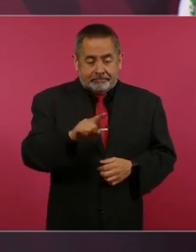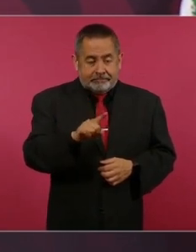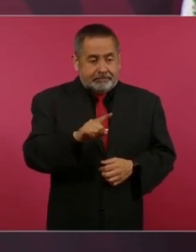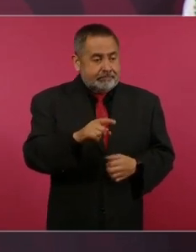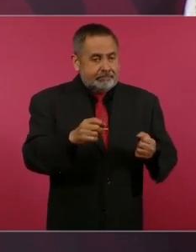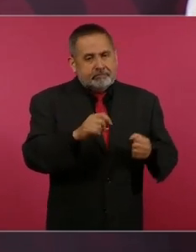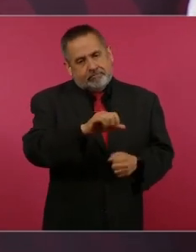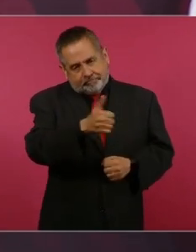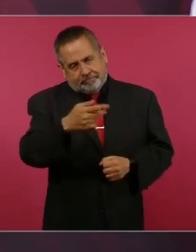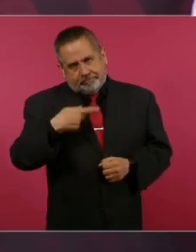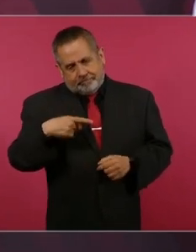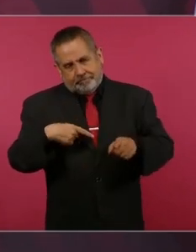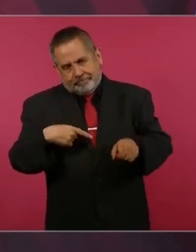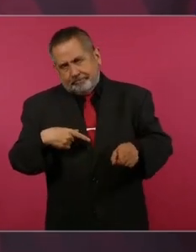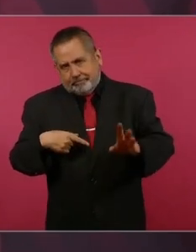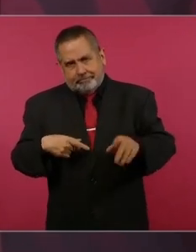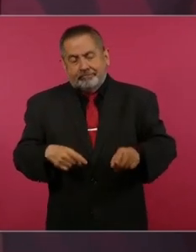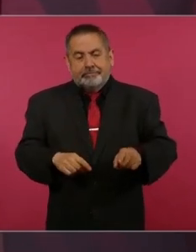otra